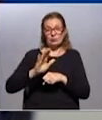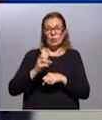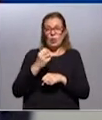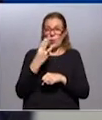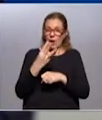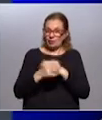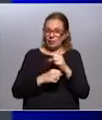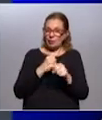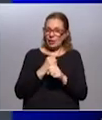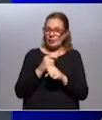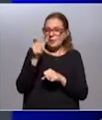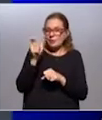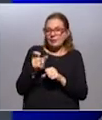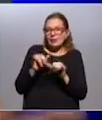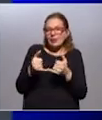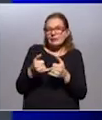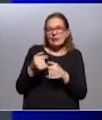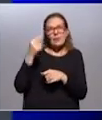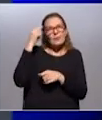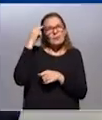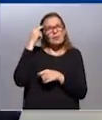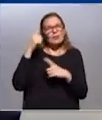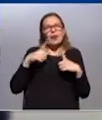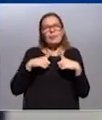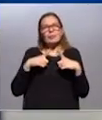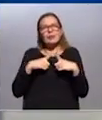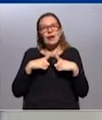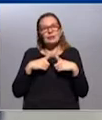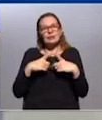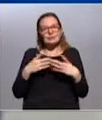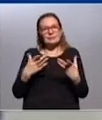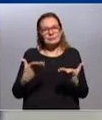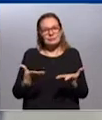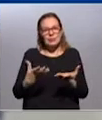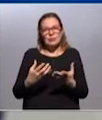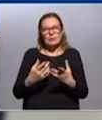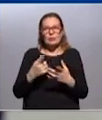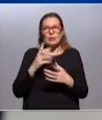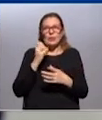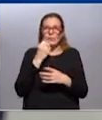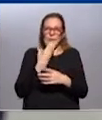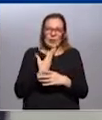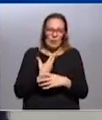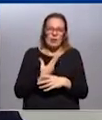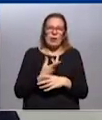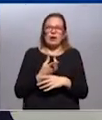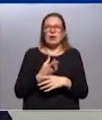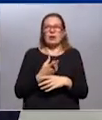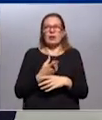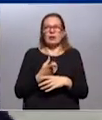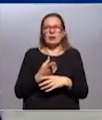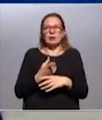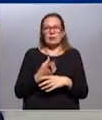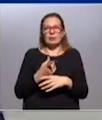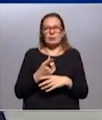cuantos años y la gente ya tiene esa expectativa y ya tenía esa ilusión bueno vamos a tratar de mejorar este lo que